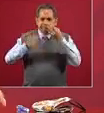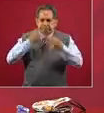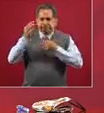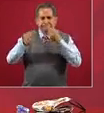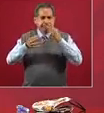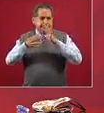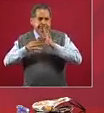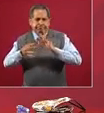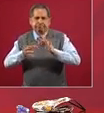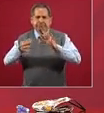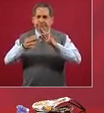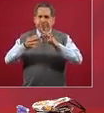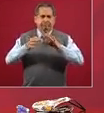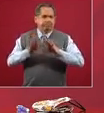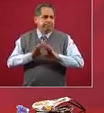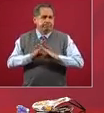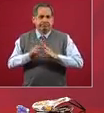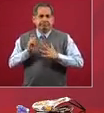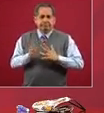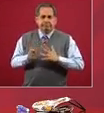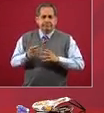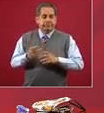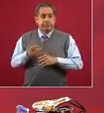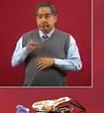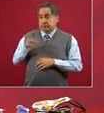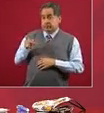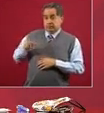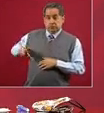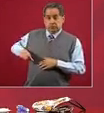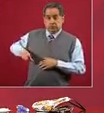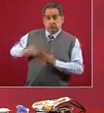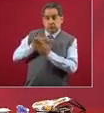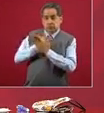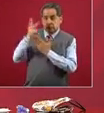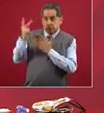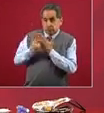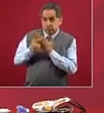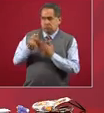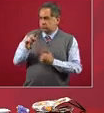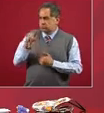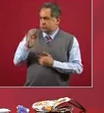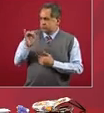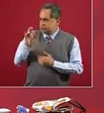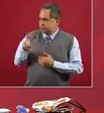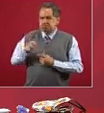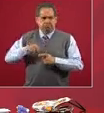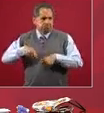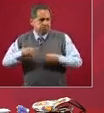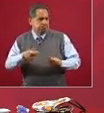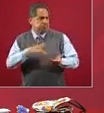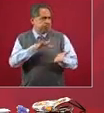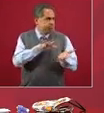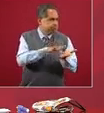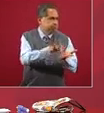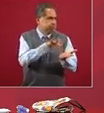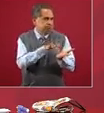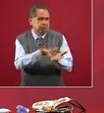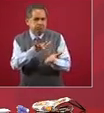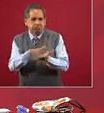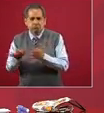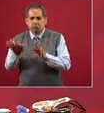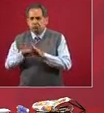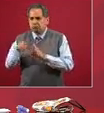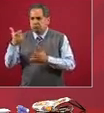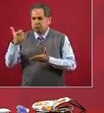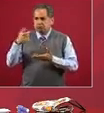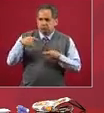van los avances frente a los programas del bienestar, a los programas prioritarios del Gobierno de